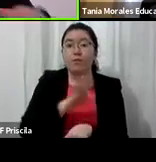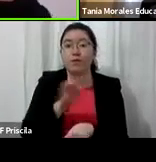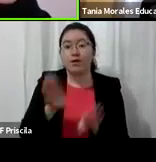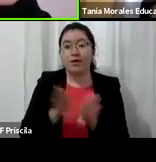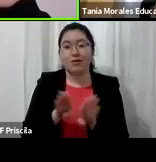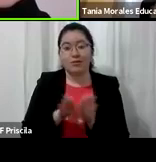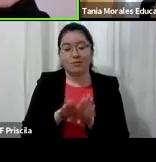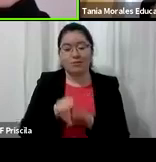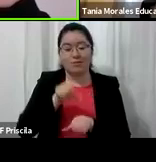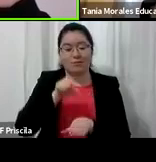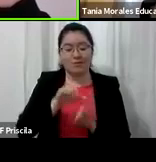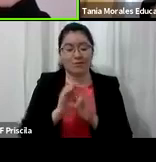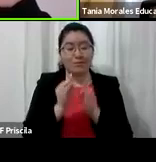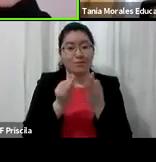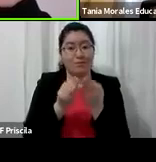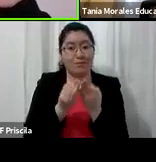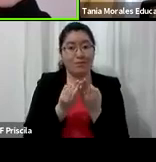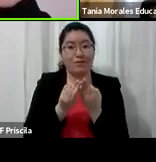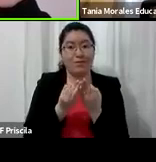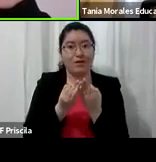reestructuración como de